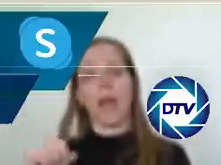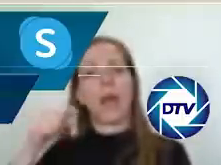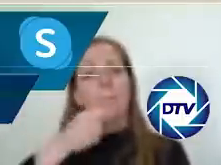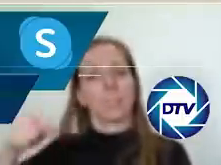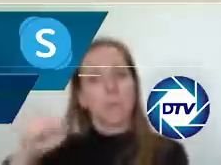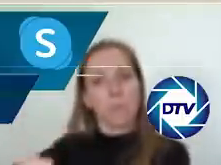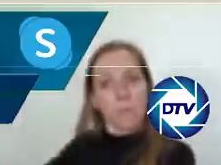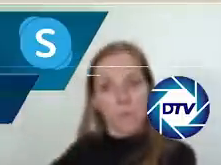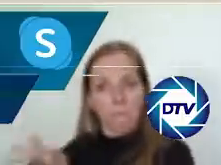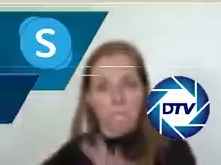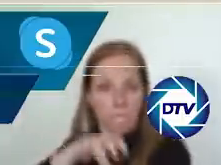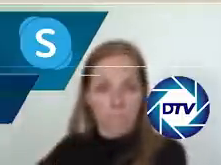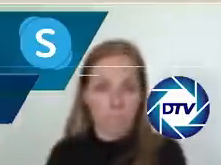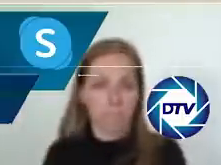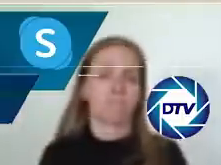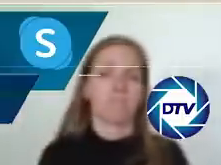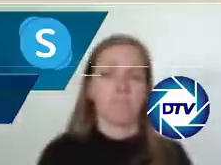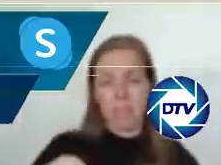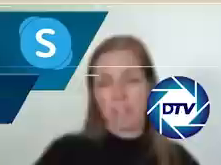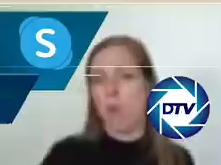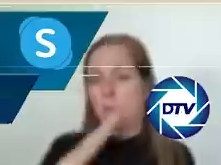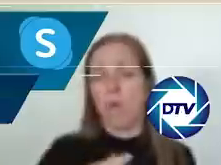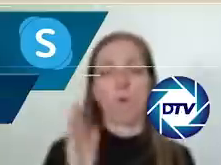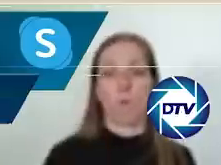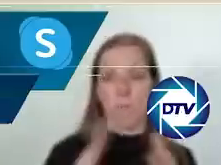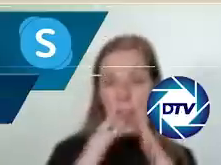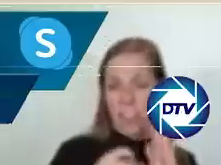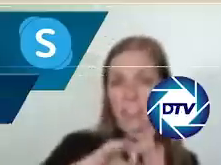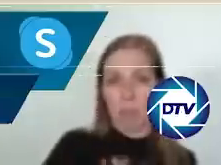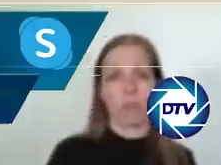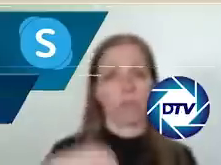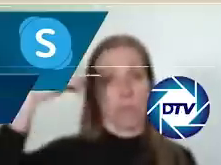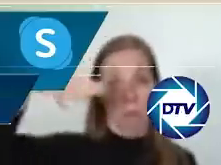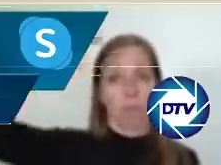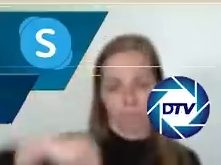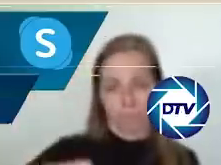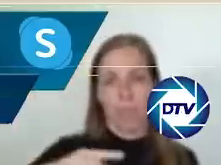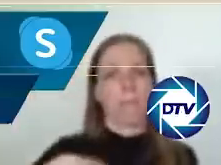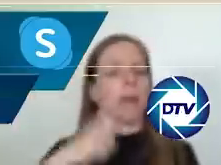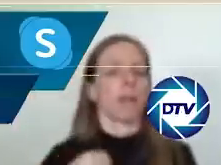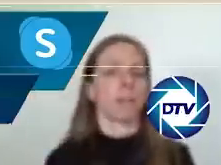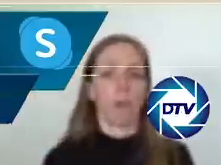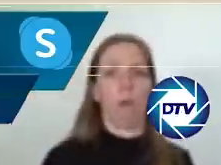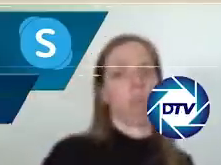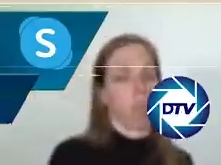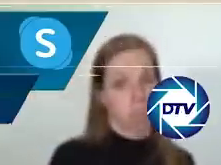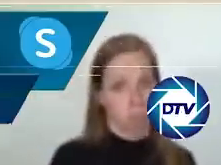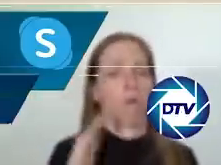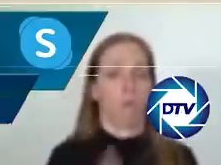democráticos, porque todos son movimientos democráticos. En la política se estila pues ese enfrentamiento de